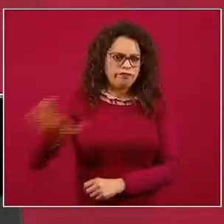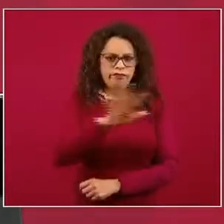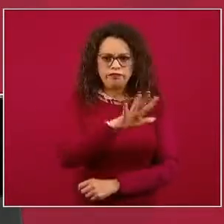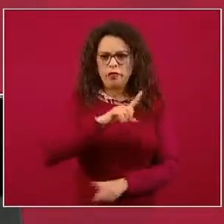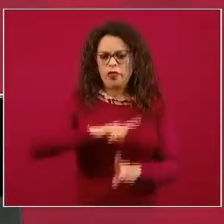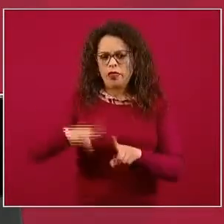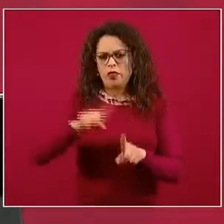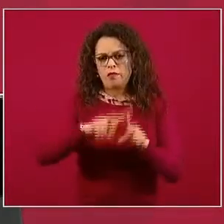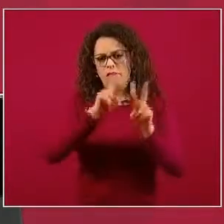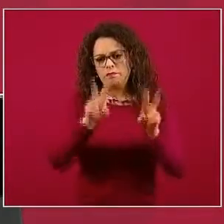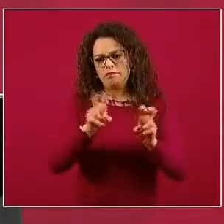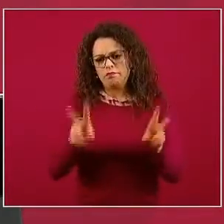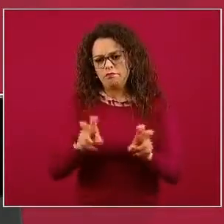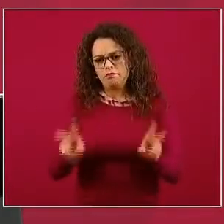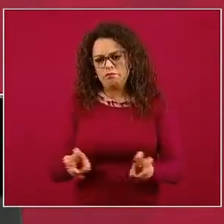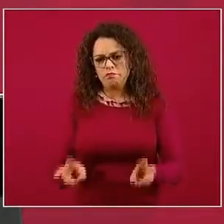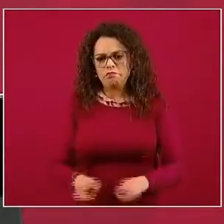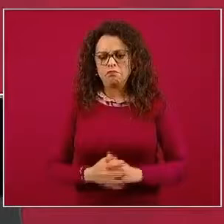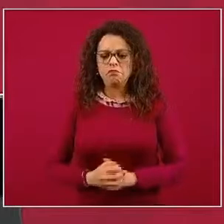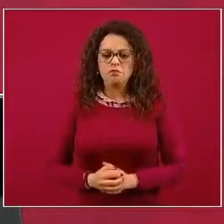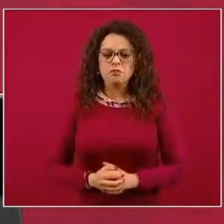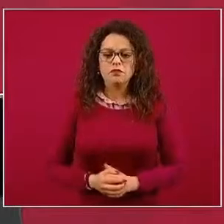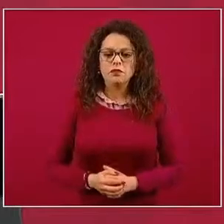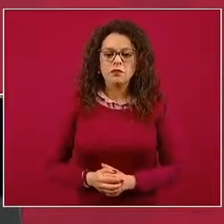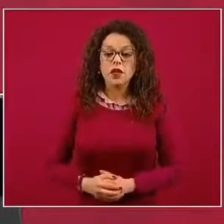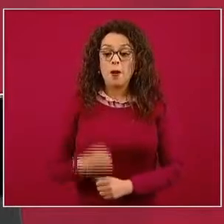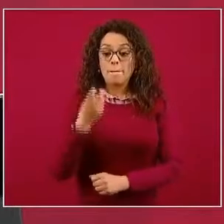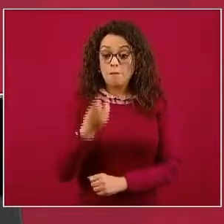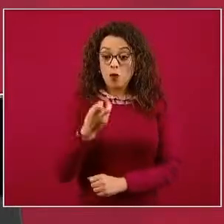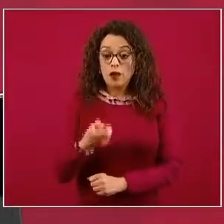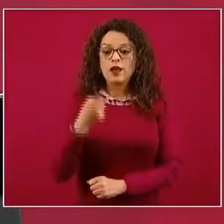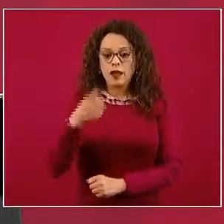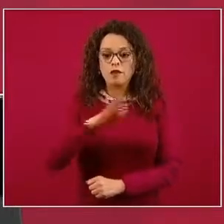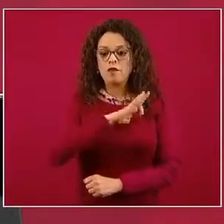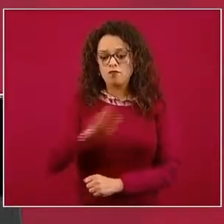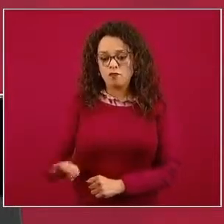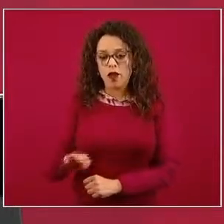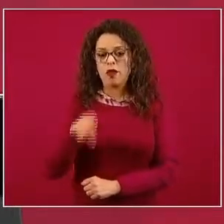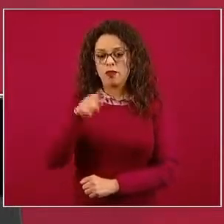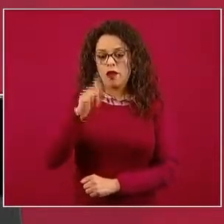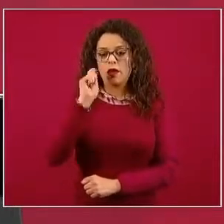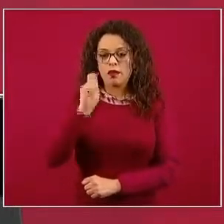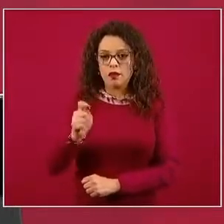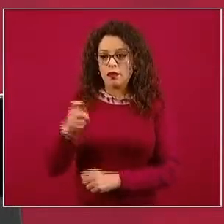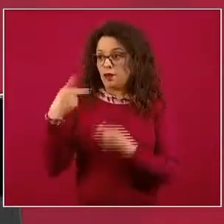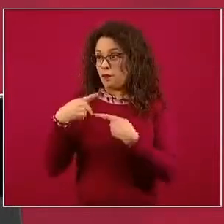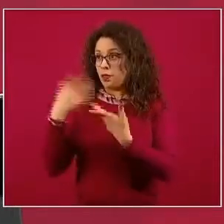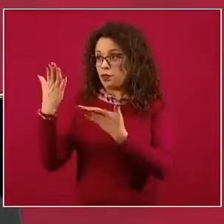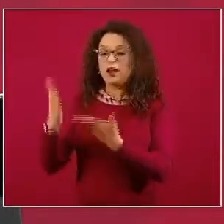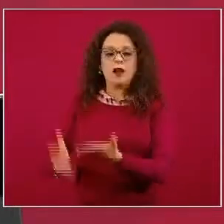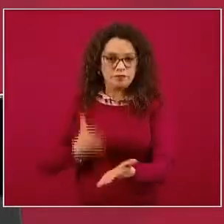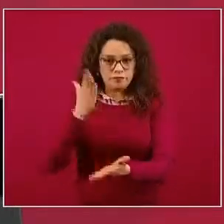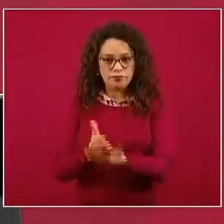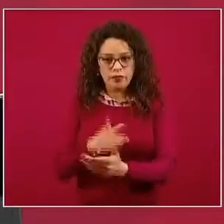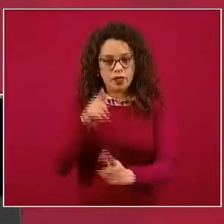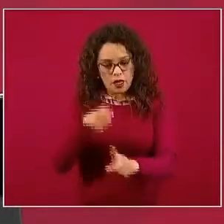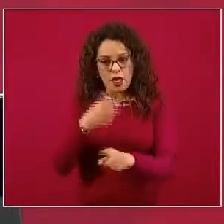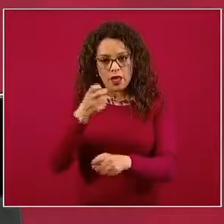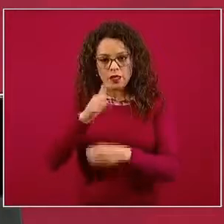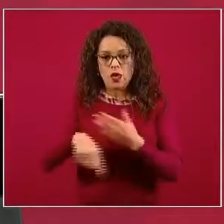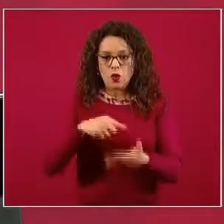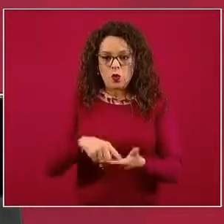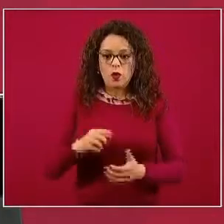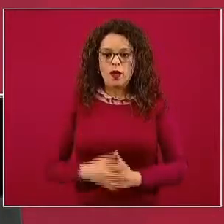temas diversos de la salud pública, y por lo tanto es un punto de llegada de nuestros connacionales mexicanas y